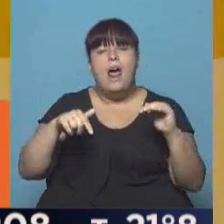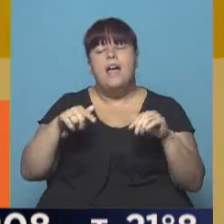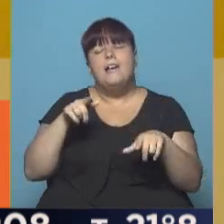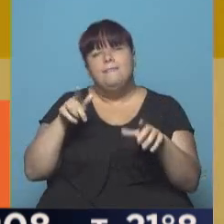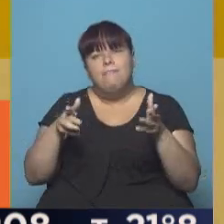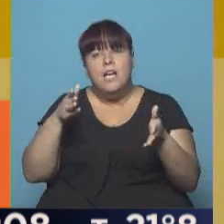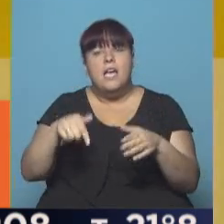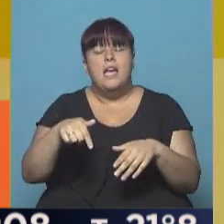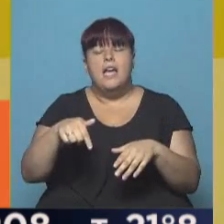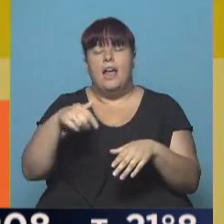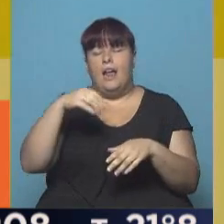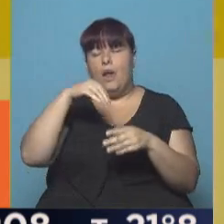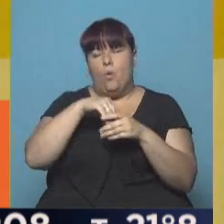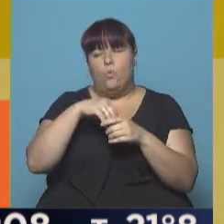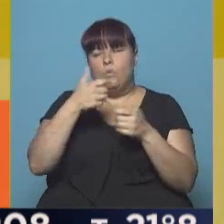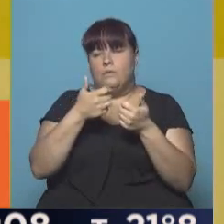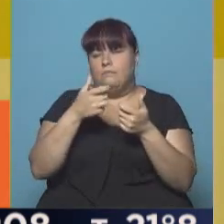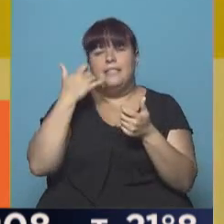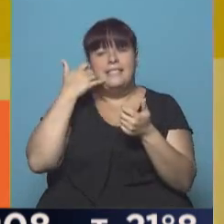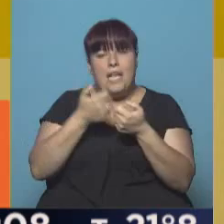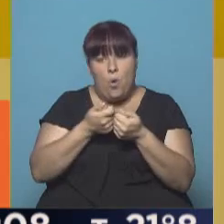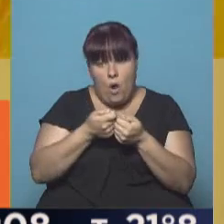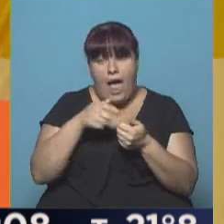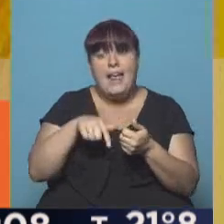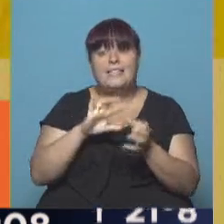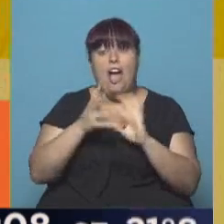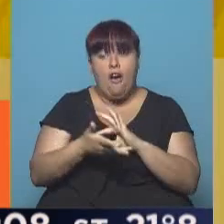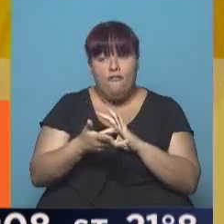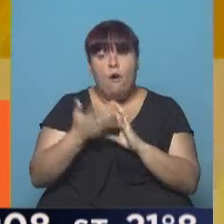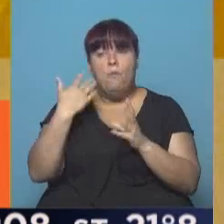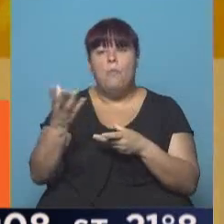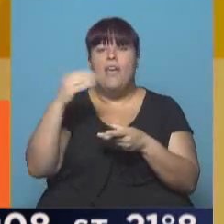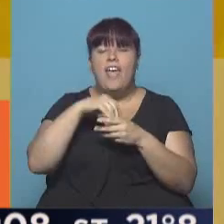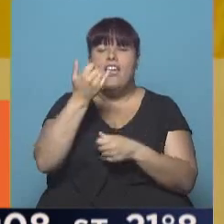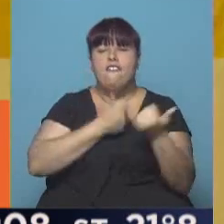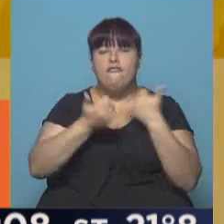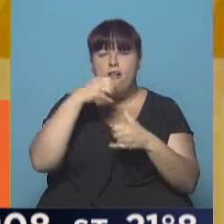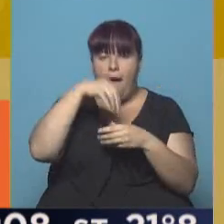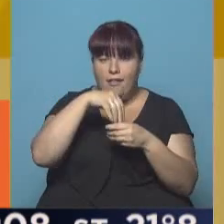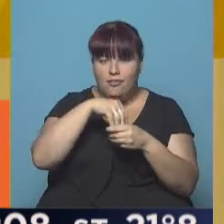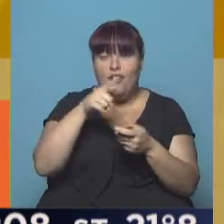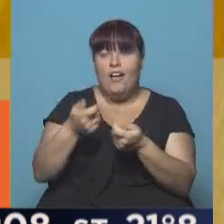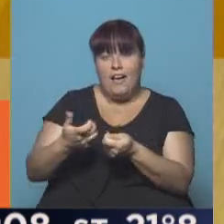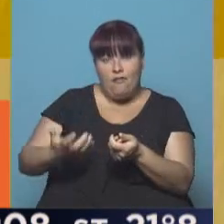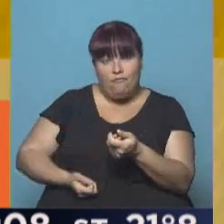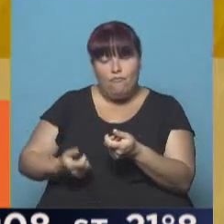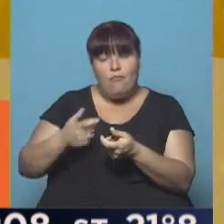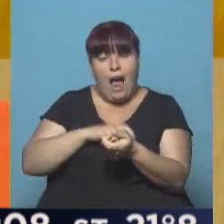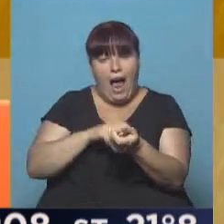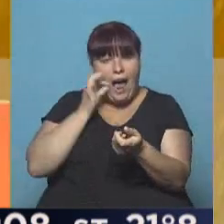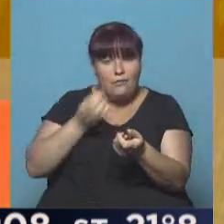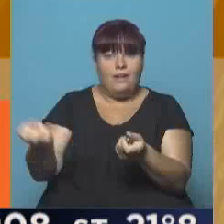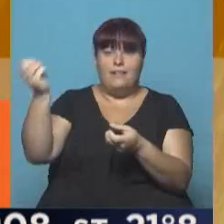que está dentro de un celular de un teléfono y de esta manera puede integrar la información del sensor de glucosa y